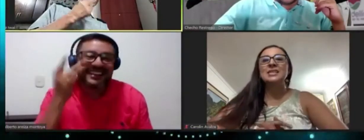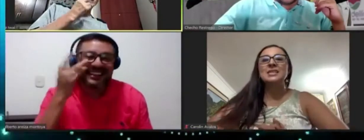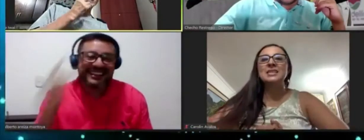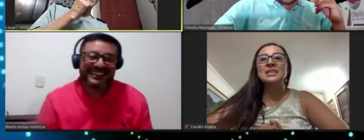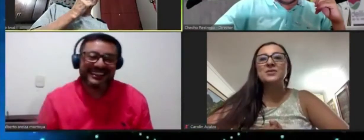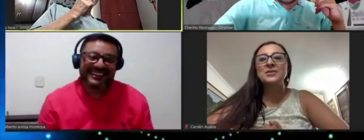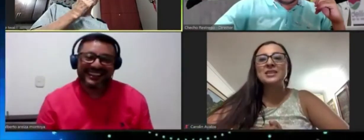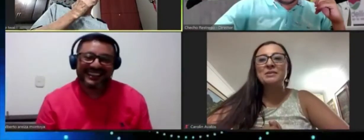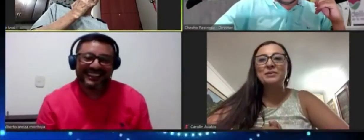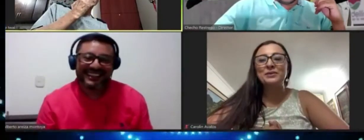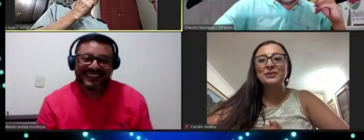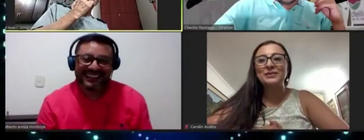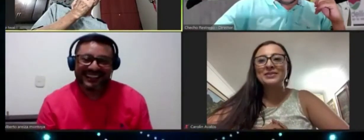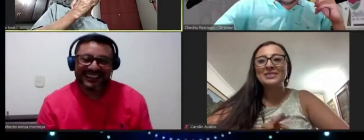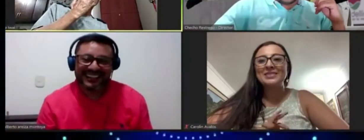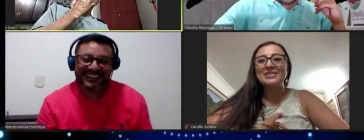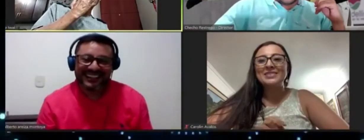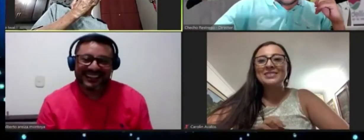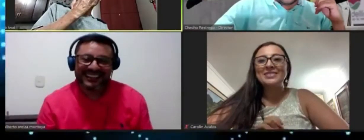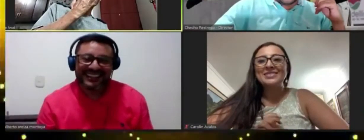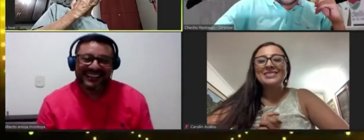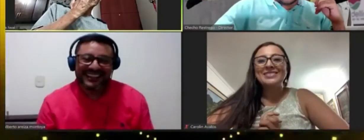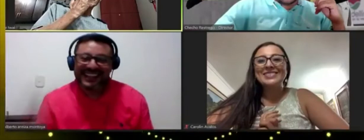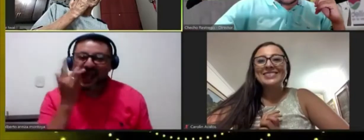Esa sería su seña, profe.